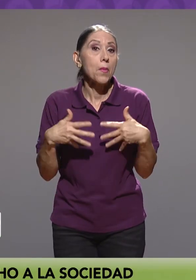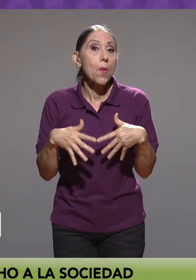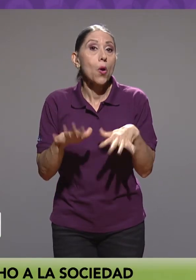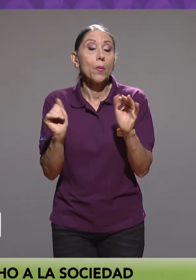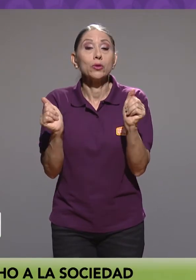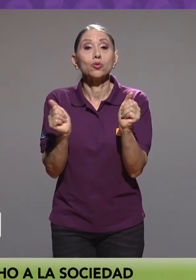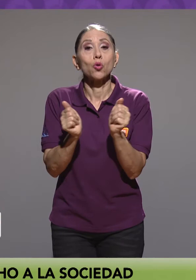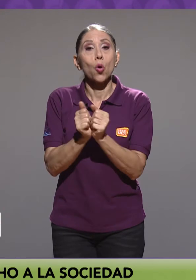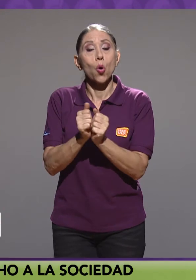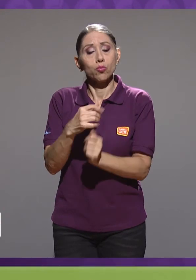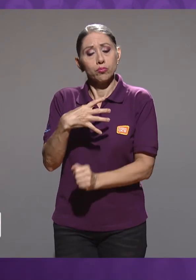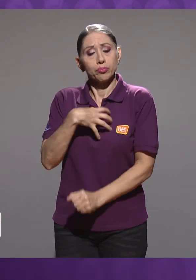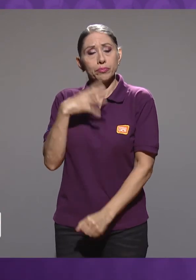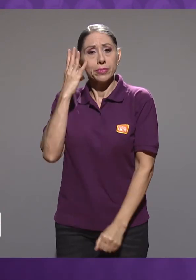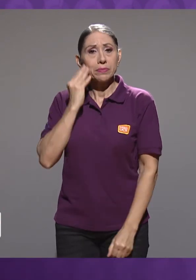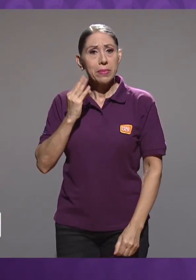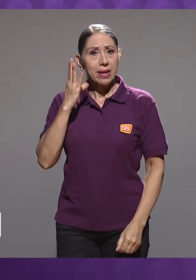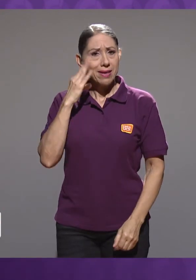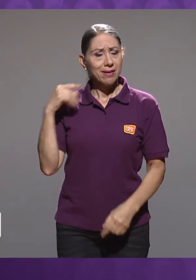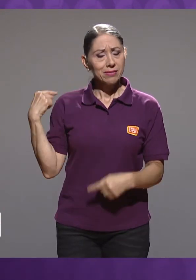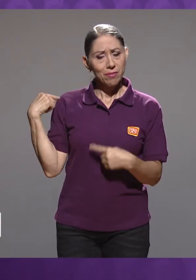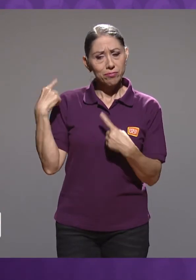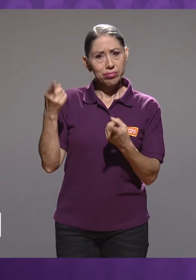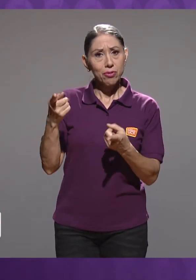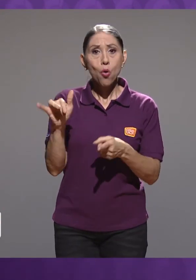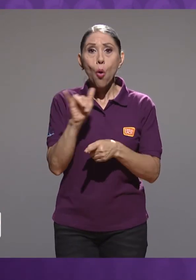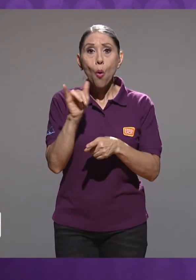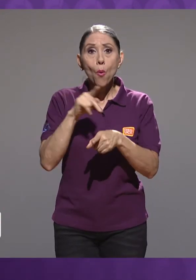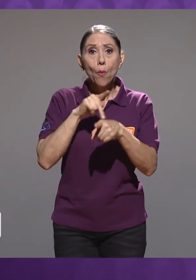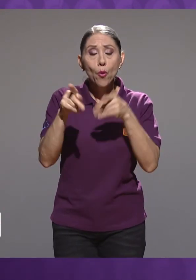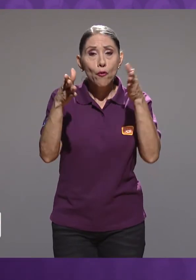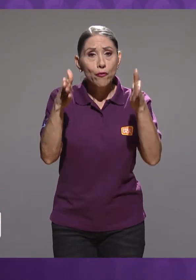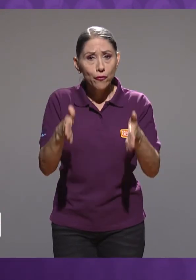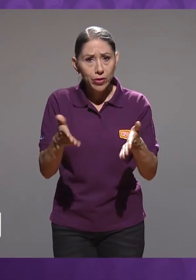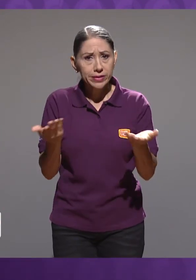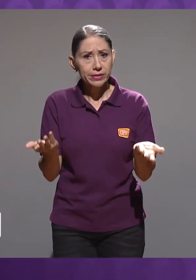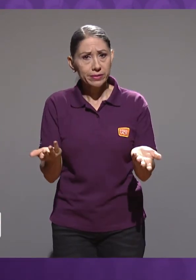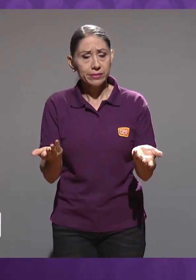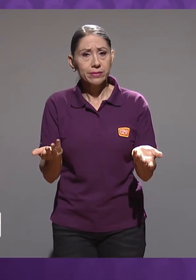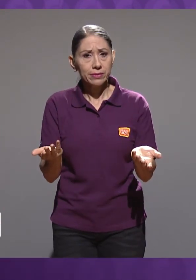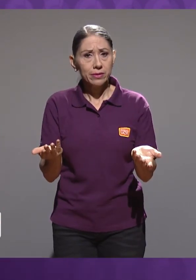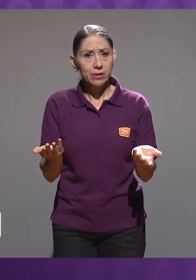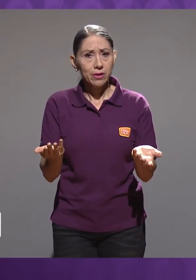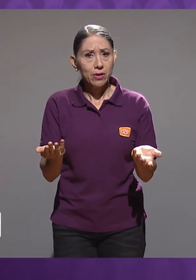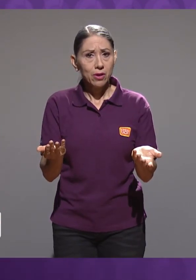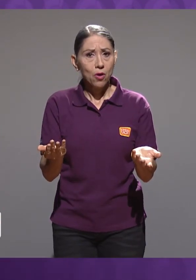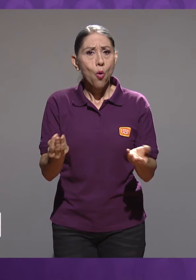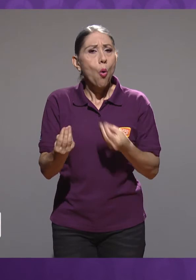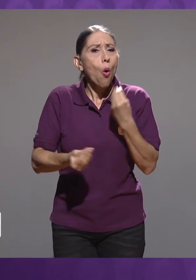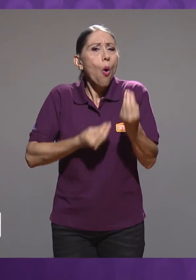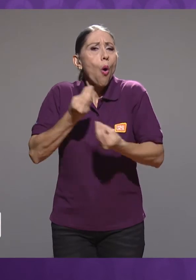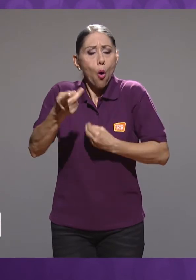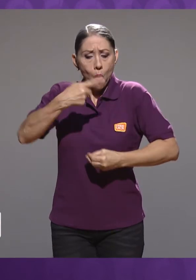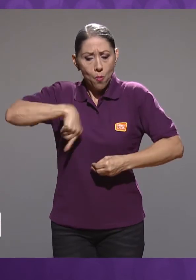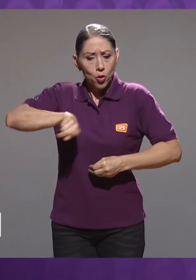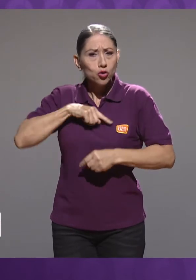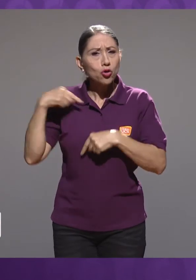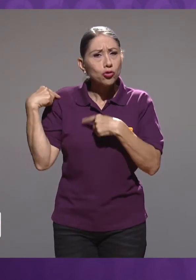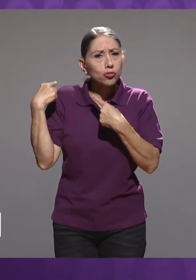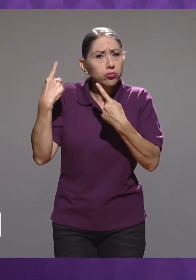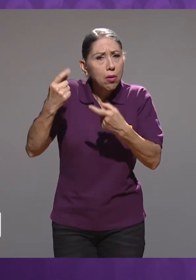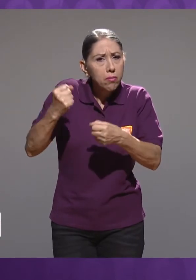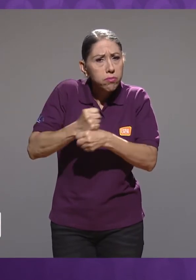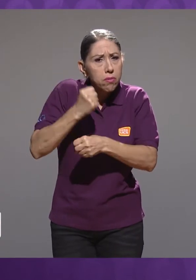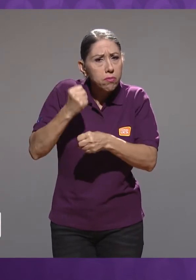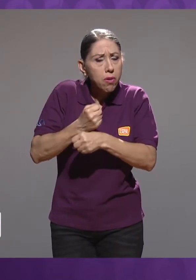Por lo menos con nuestra experiencia vivida, como profesionales, cómo nos